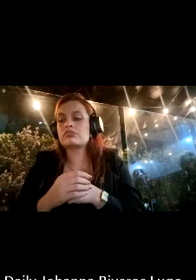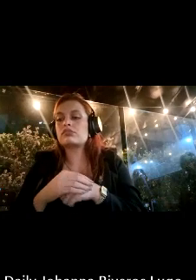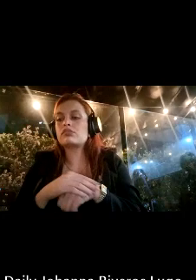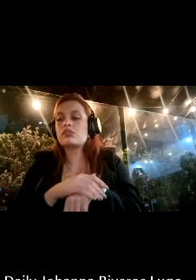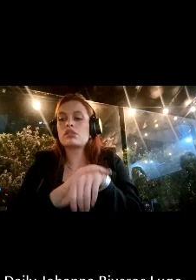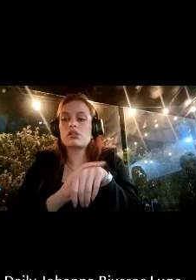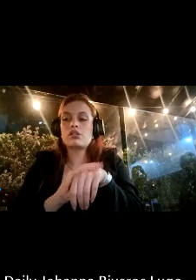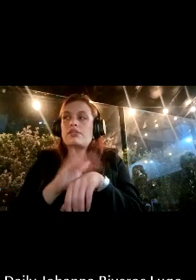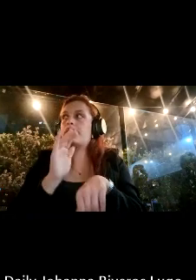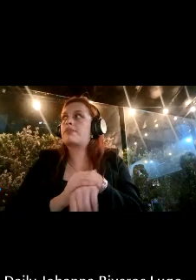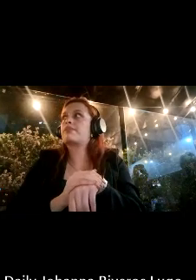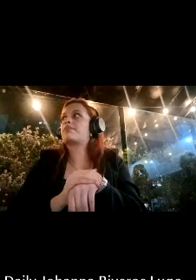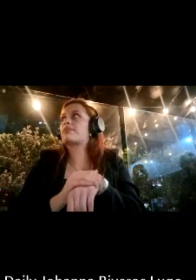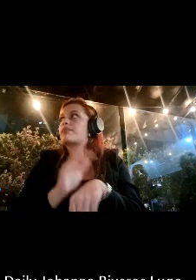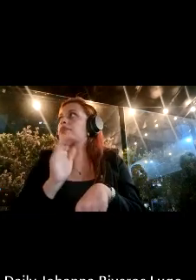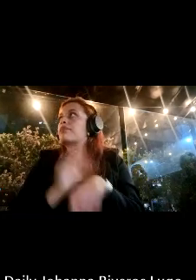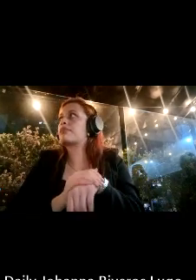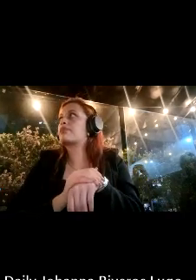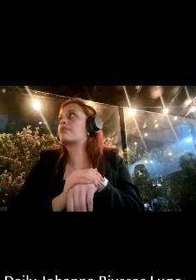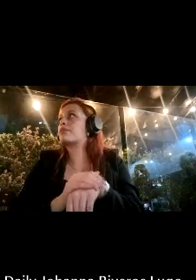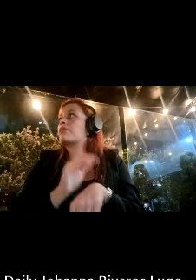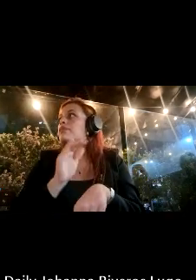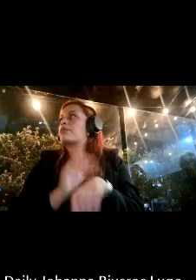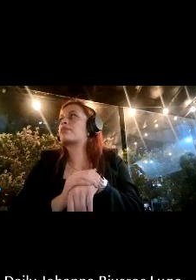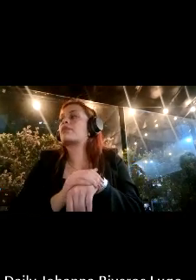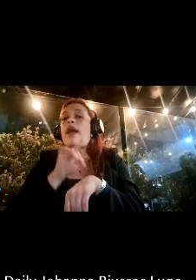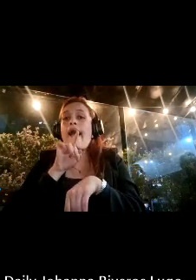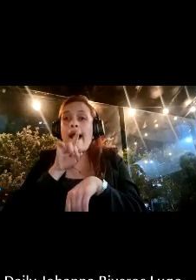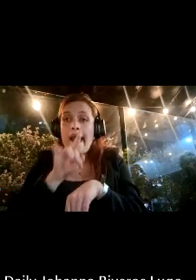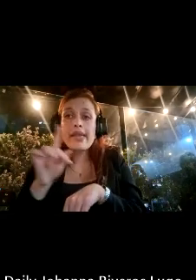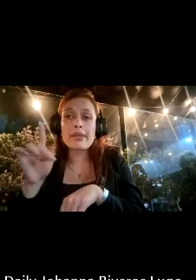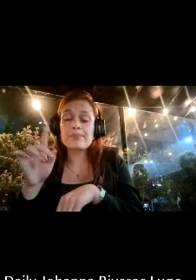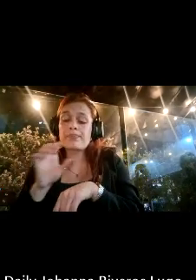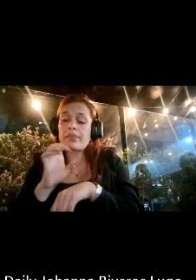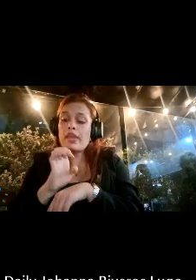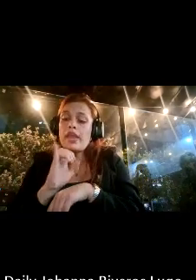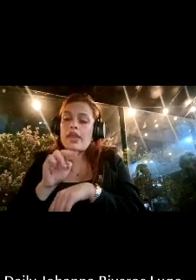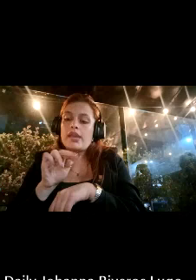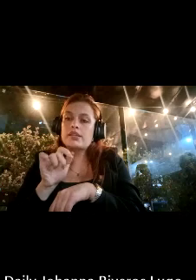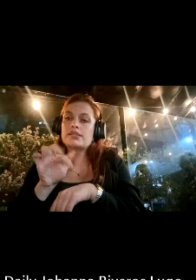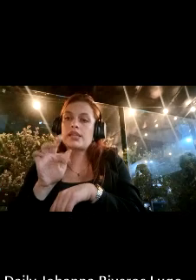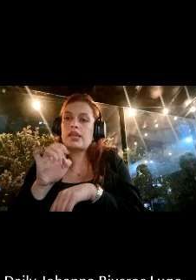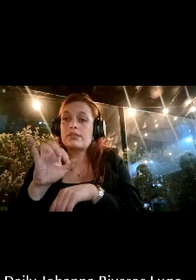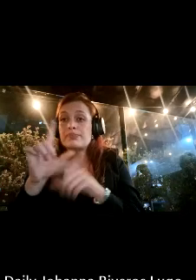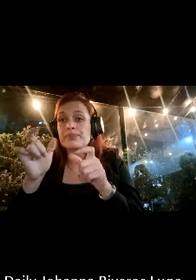Albert Einstein, esa velocidad no se puede superar.